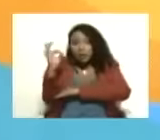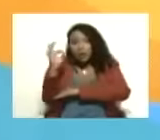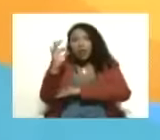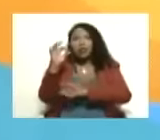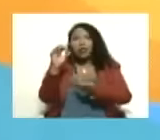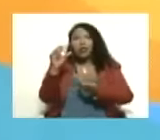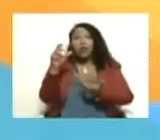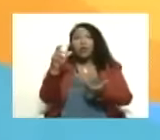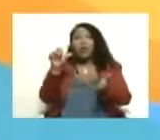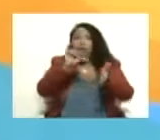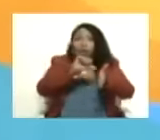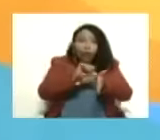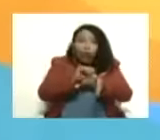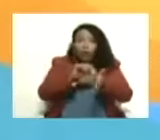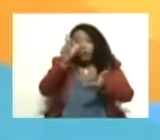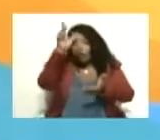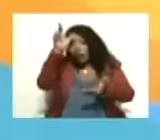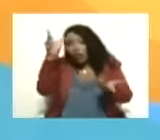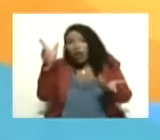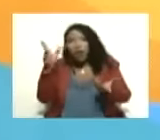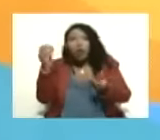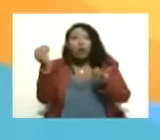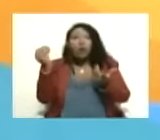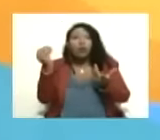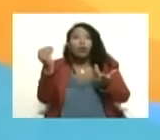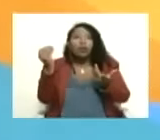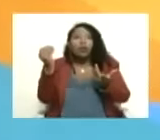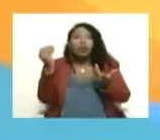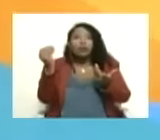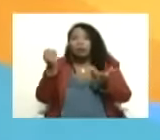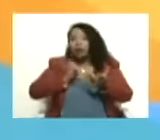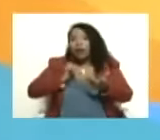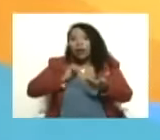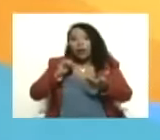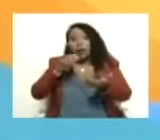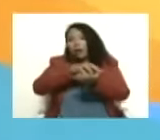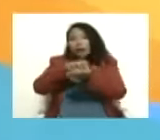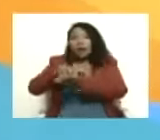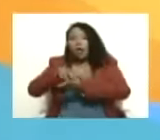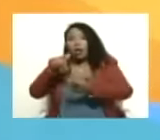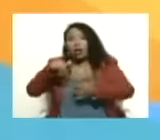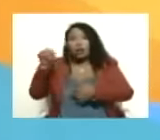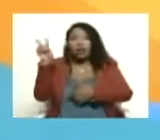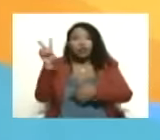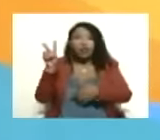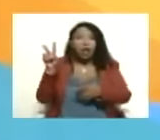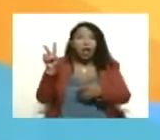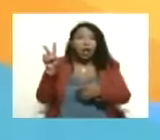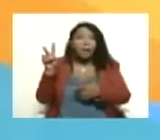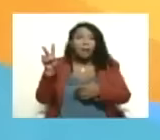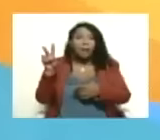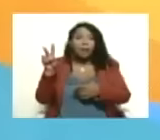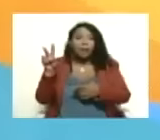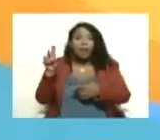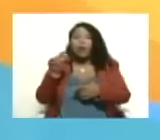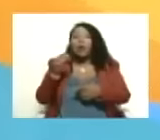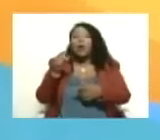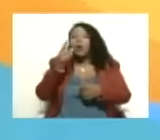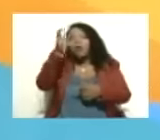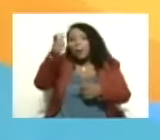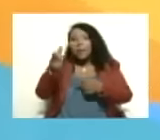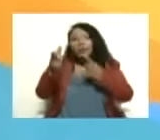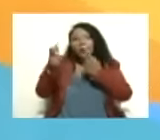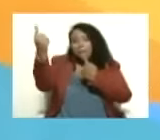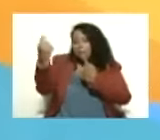como Puerto la cruz es como si en este momento alguien diga no Mira el Orinoco no es de